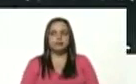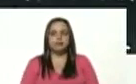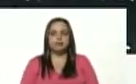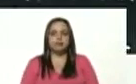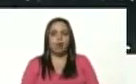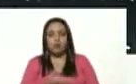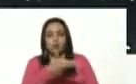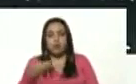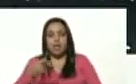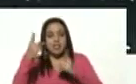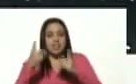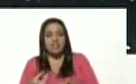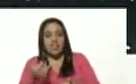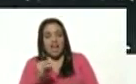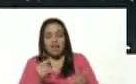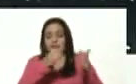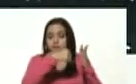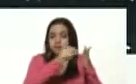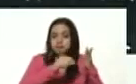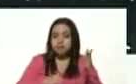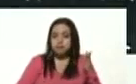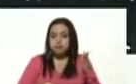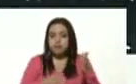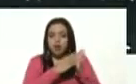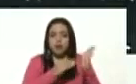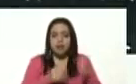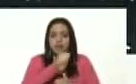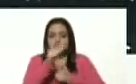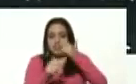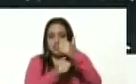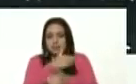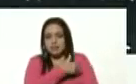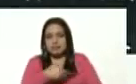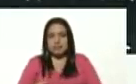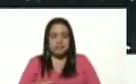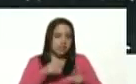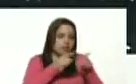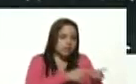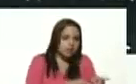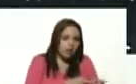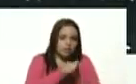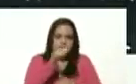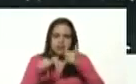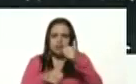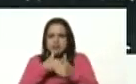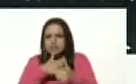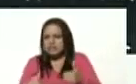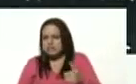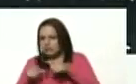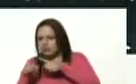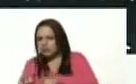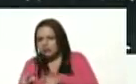Ustedes tienen que tener en su agenda de la vicepresidencia por aquí, de la vicepresidencia por allá,